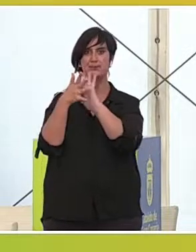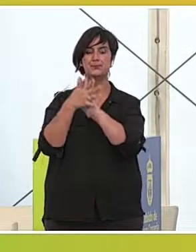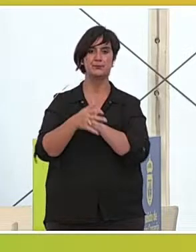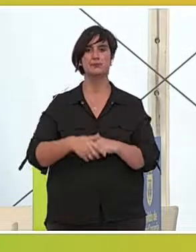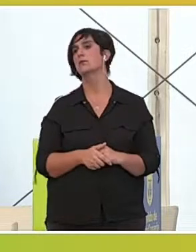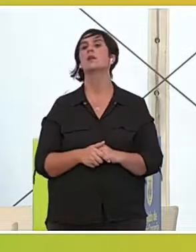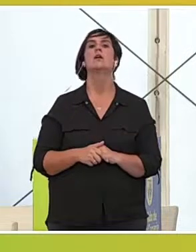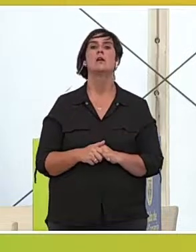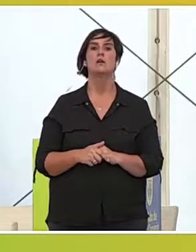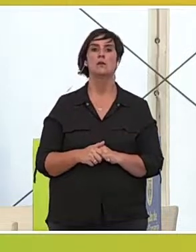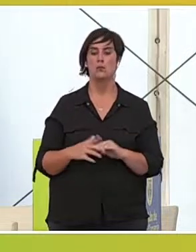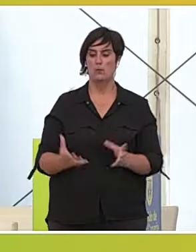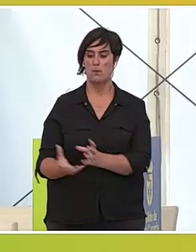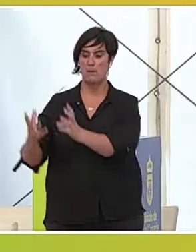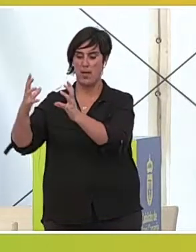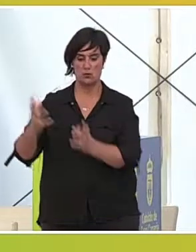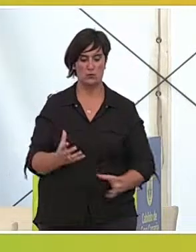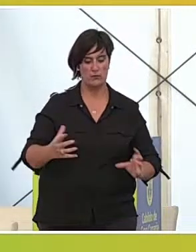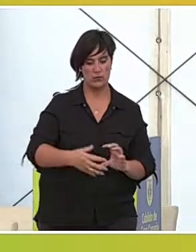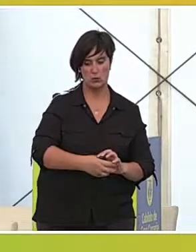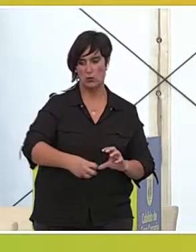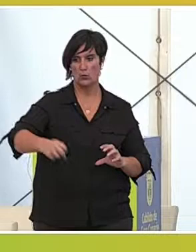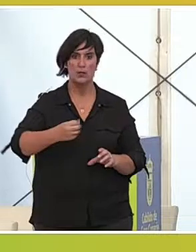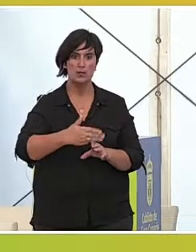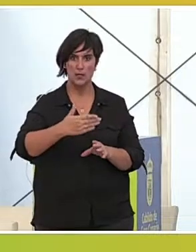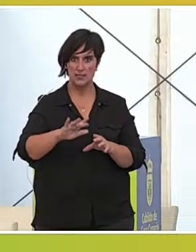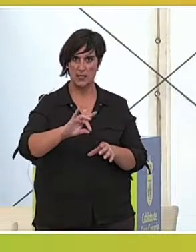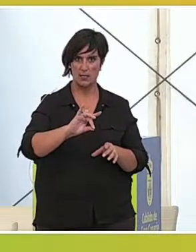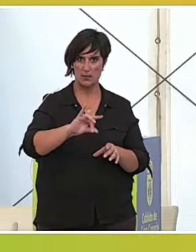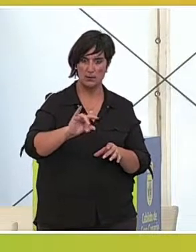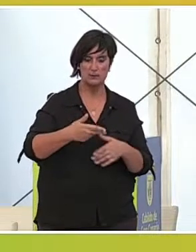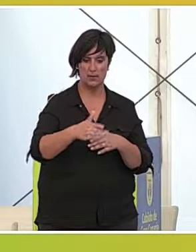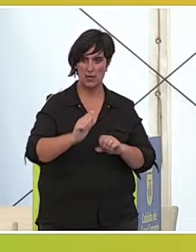momento, por vasos comunicantes, que se retira la salmuera,